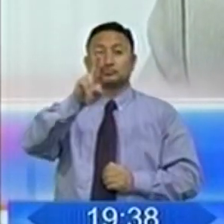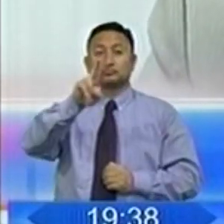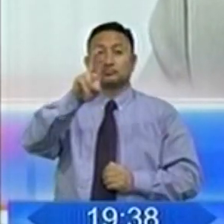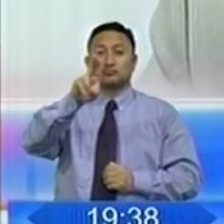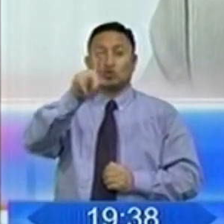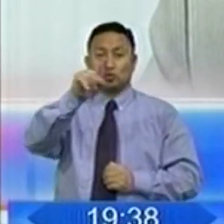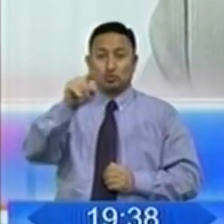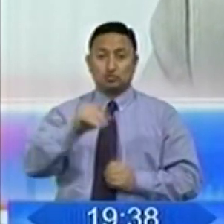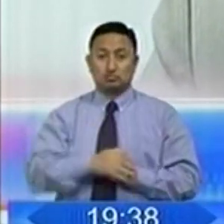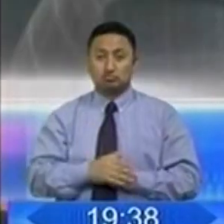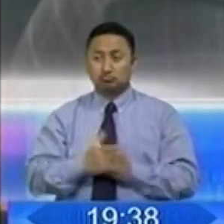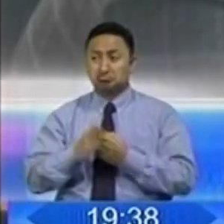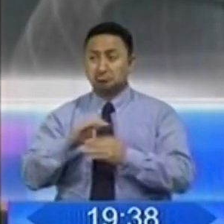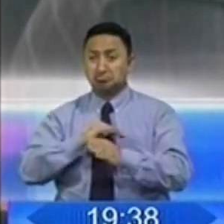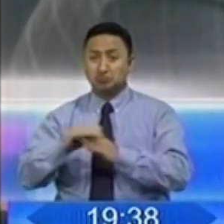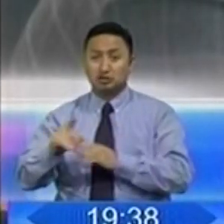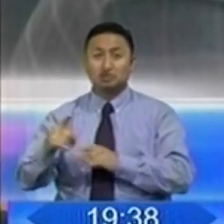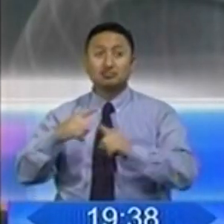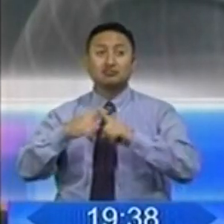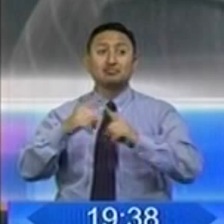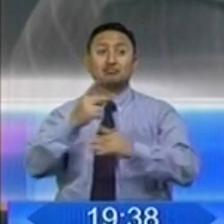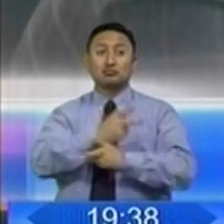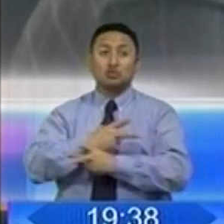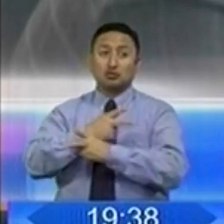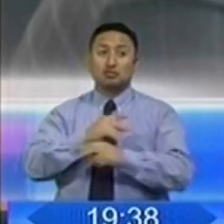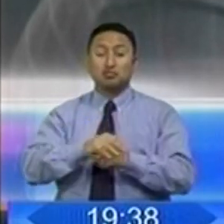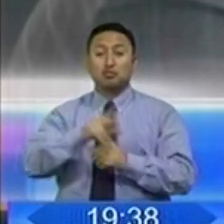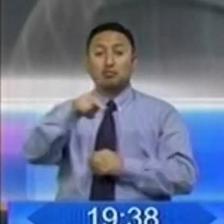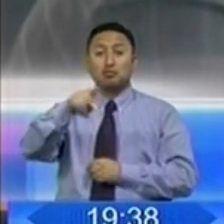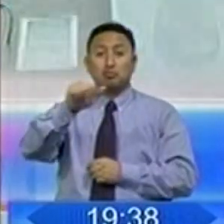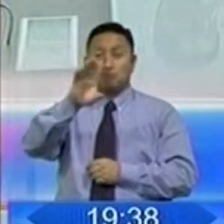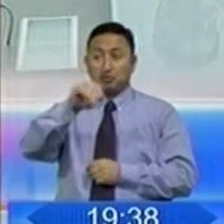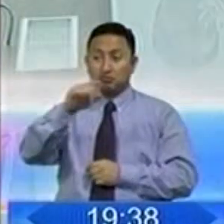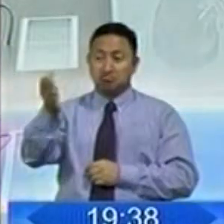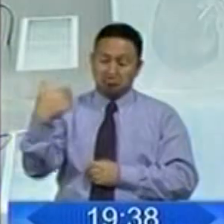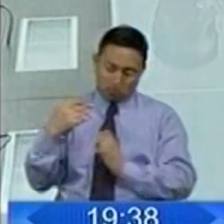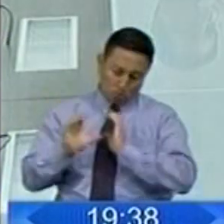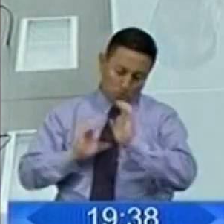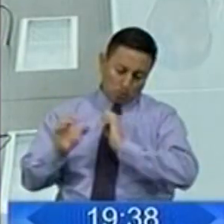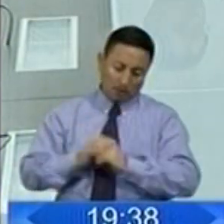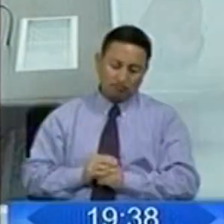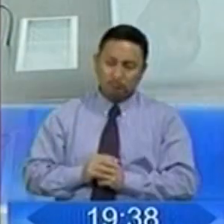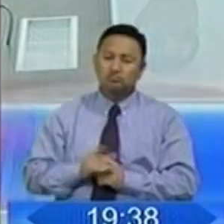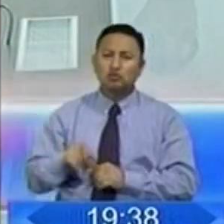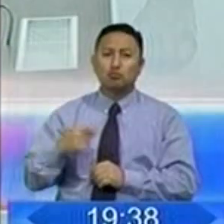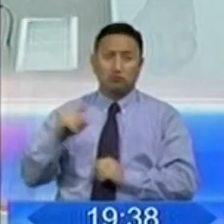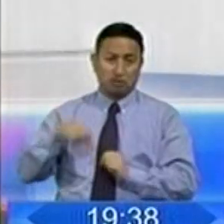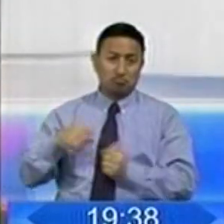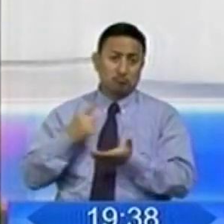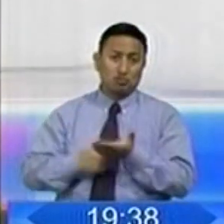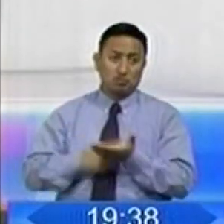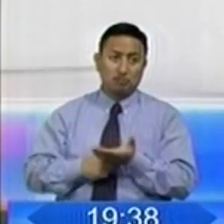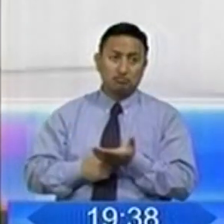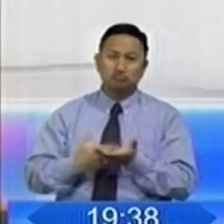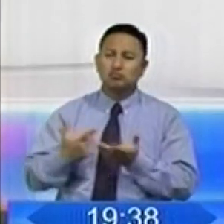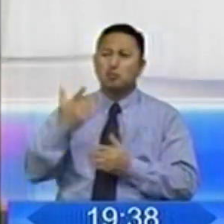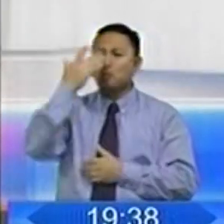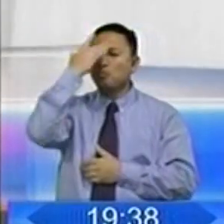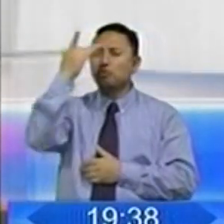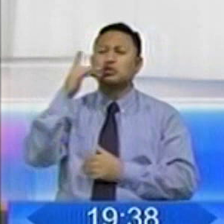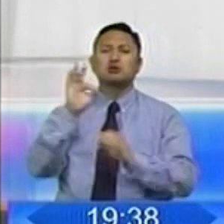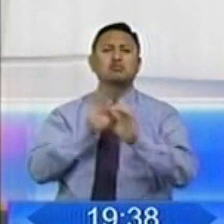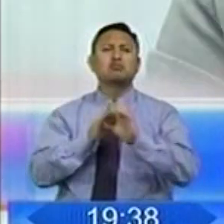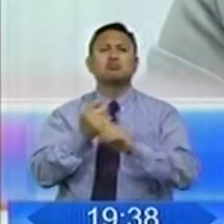Cruz, invitó a un diálogo al ex consejero de este organismo, Pablo Dávila. Lo que pide es discutir dentro del debate la postura de por qué se debe eliminar